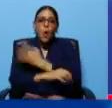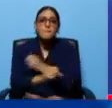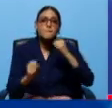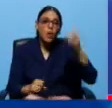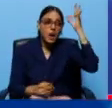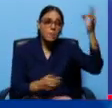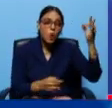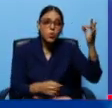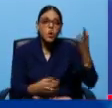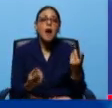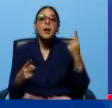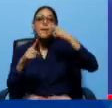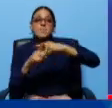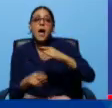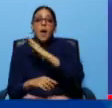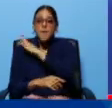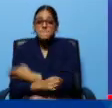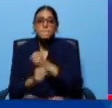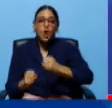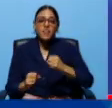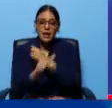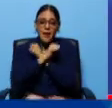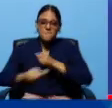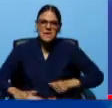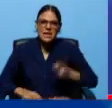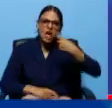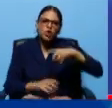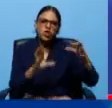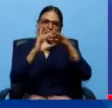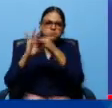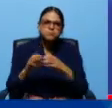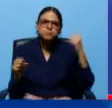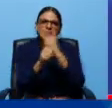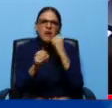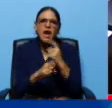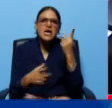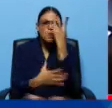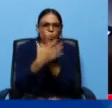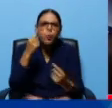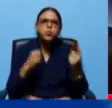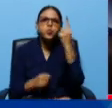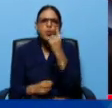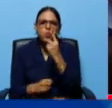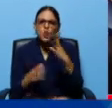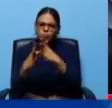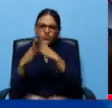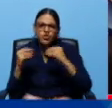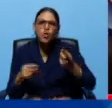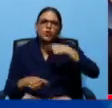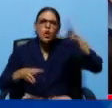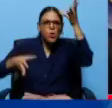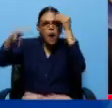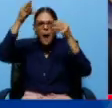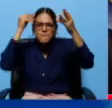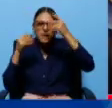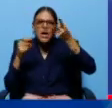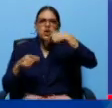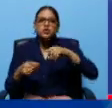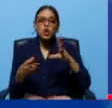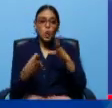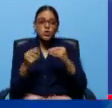militar, trabajando como uno solo, con sus capacidades. Y hemos aprendido entonces, los